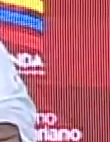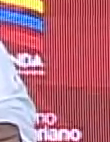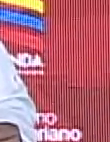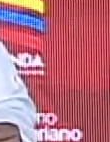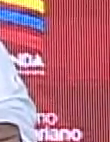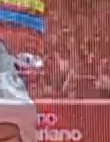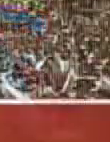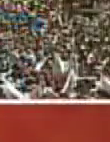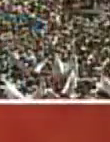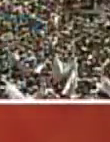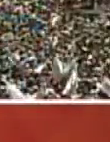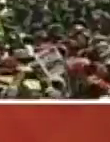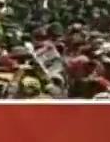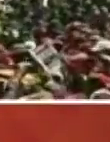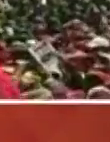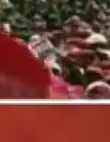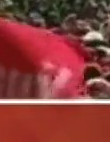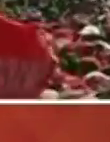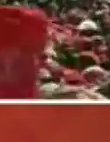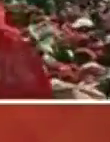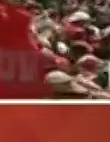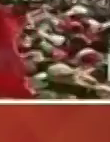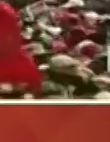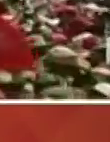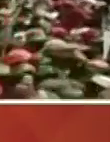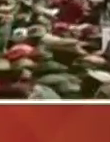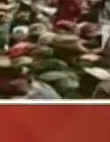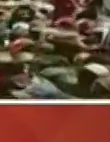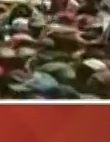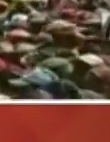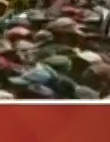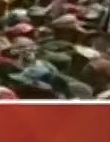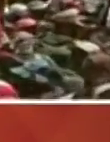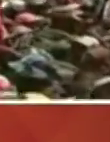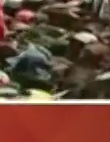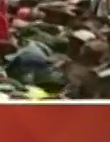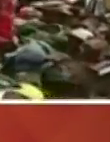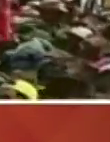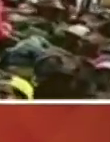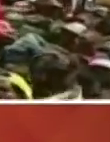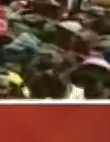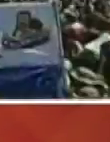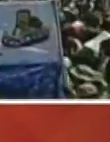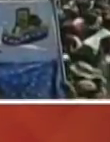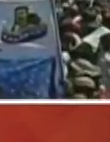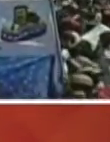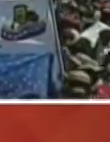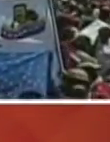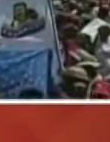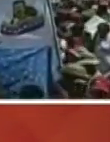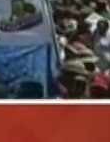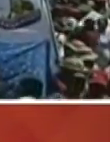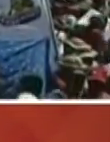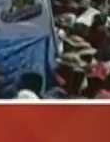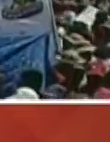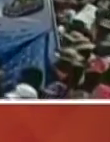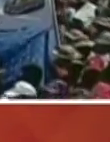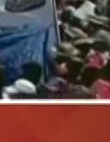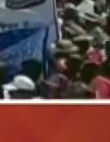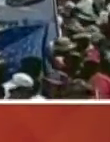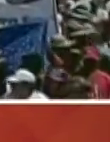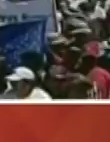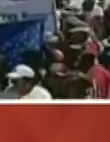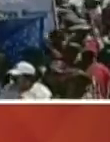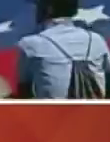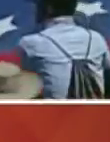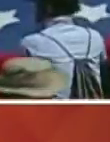de miles compatriotas en las calles, en las imágenes más impresionantes que yo jamás haya visto allí. Ahí están los